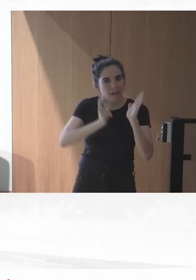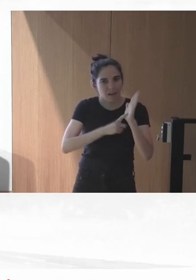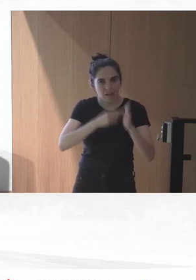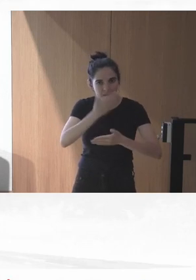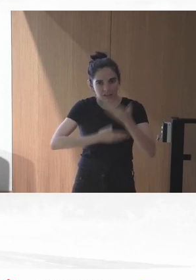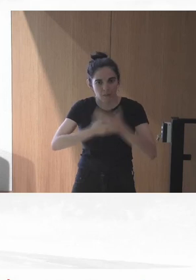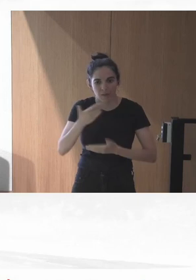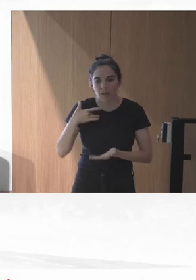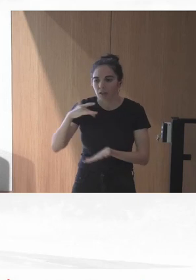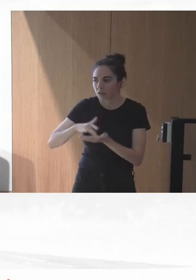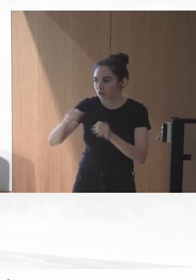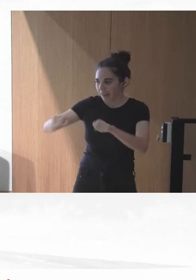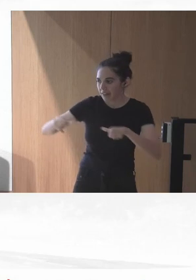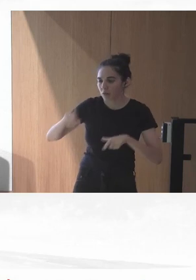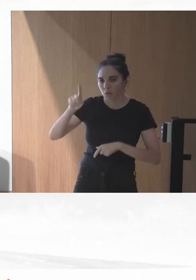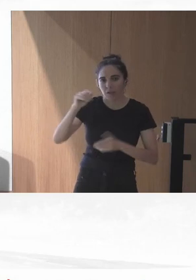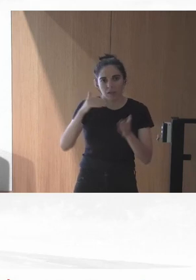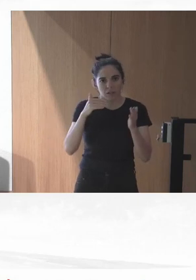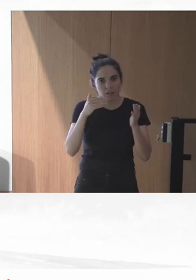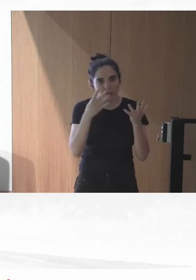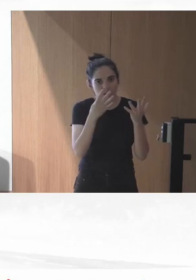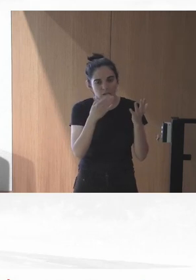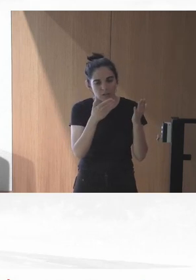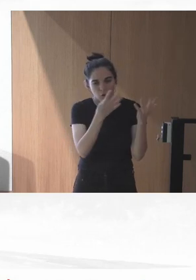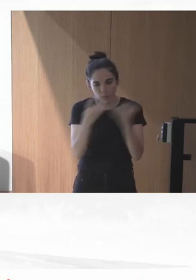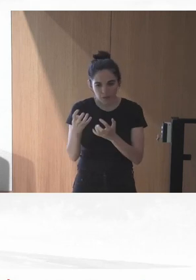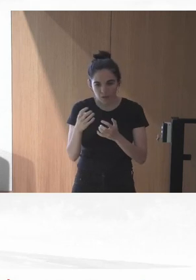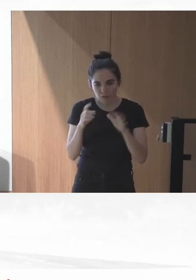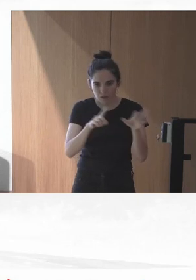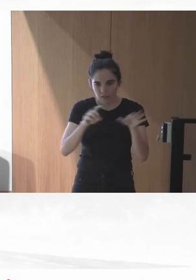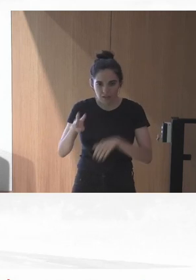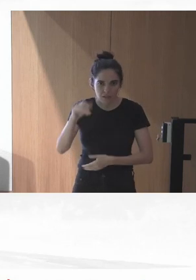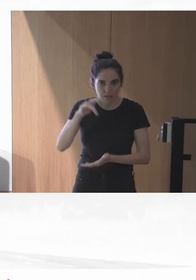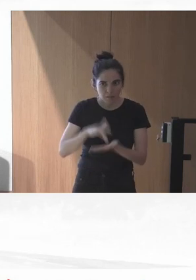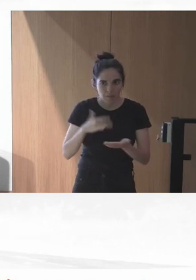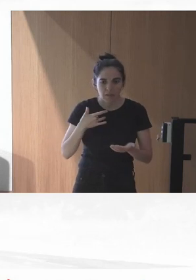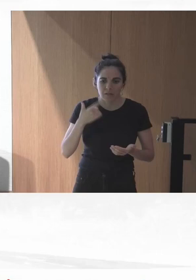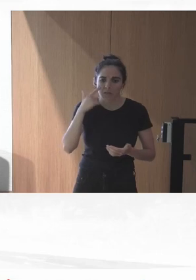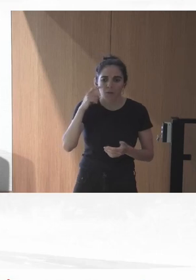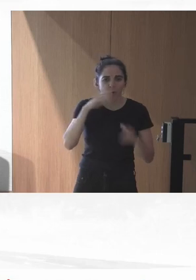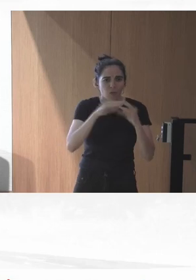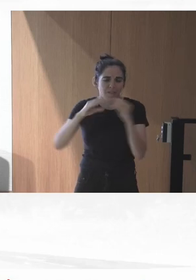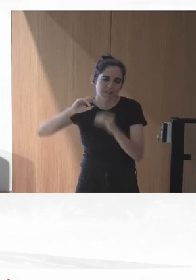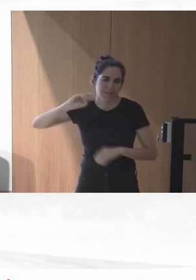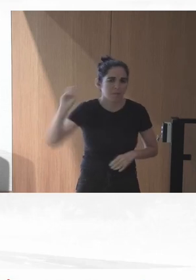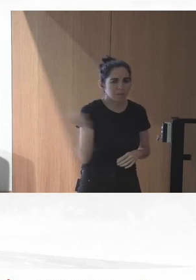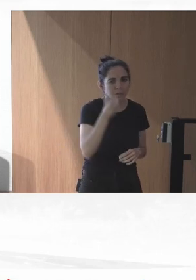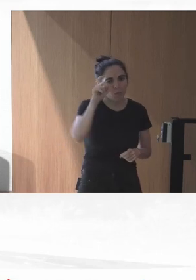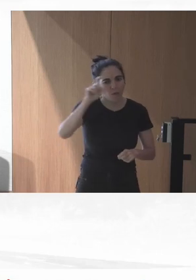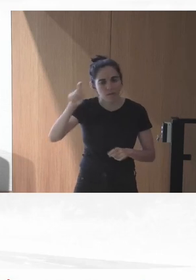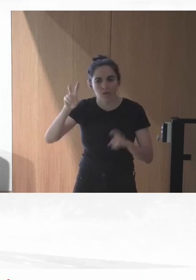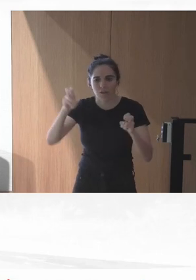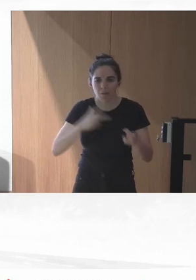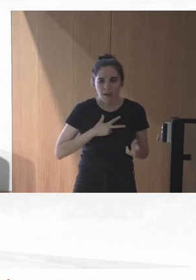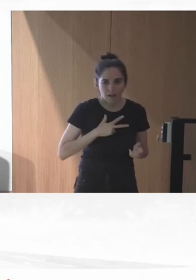en 1973 y ha sido miembro del claustro de profesores de numerosas universidades durante mucho tiempo, de trabajo social y de